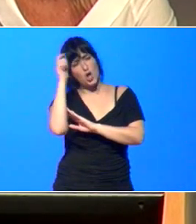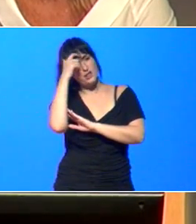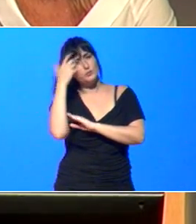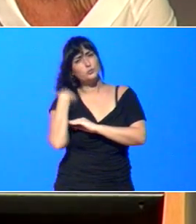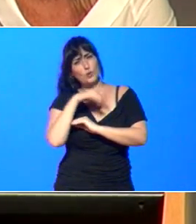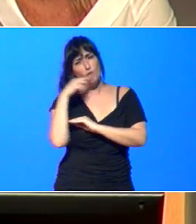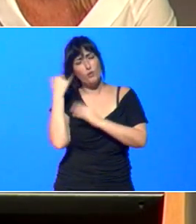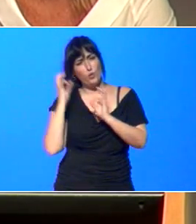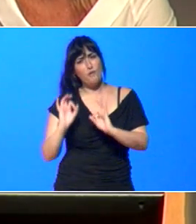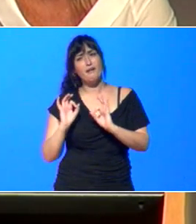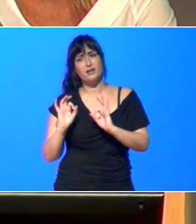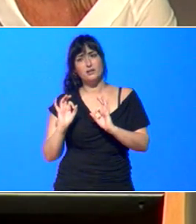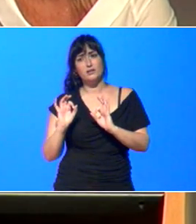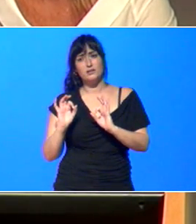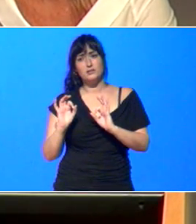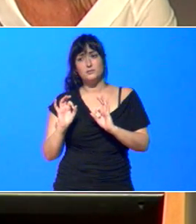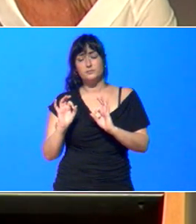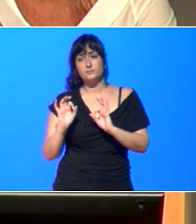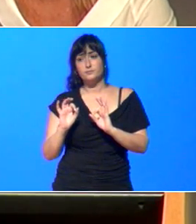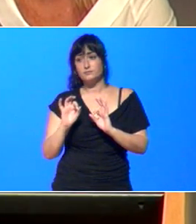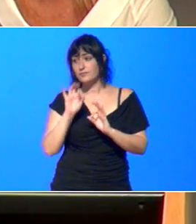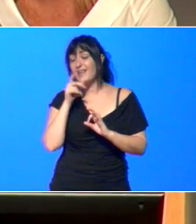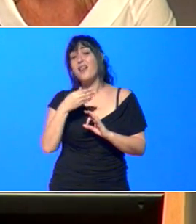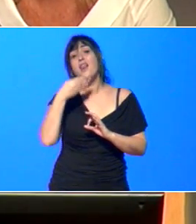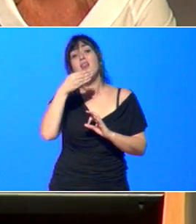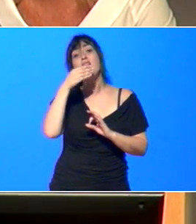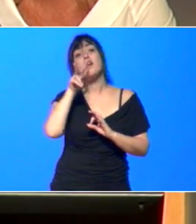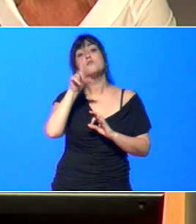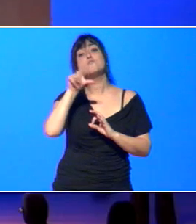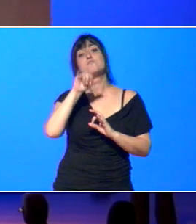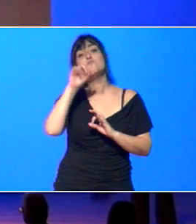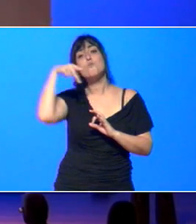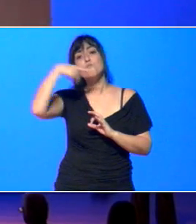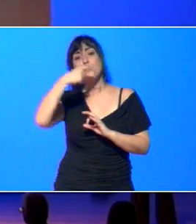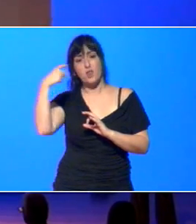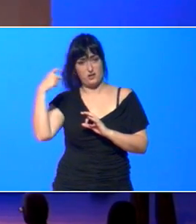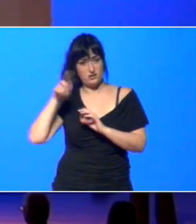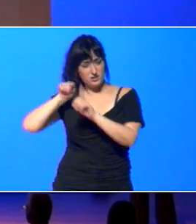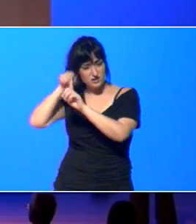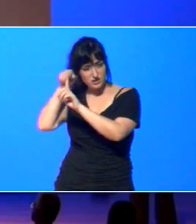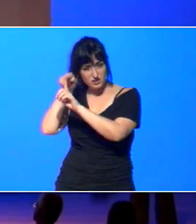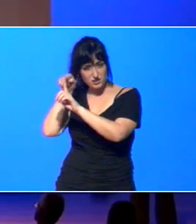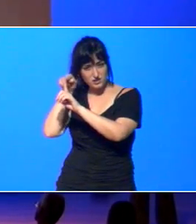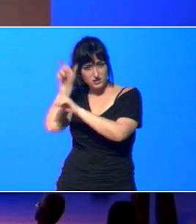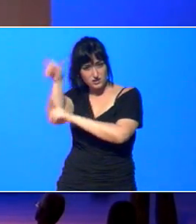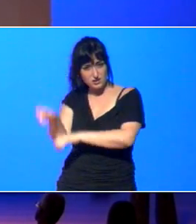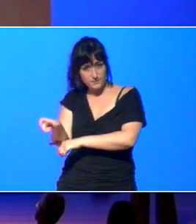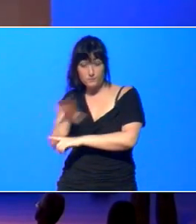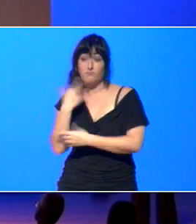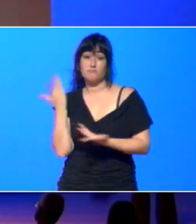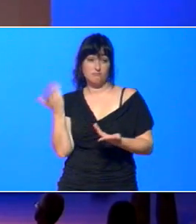pero que está ahí, es presente, hay que decirlo, el bullying. Aparece el bullying también, aparecen esos niños que